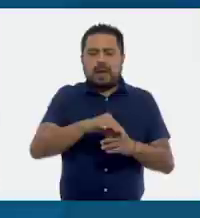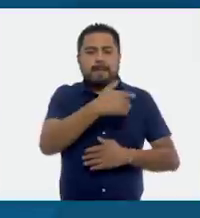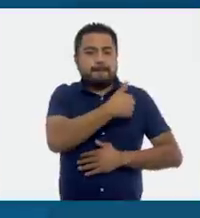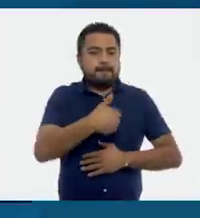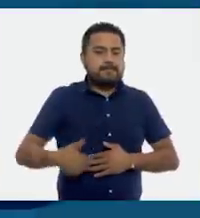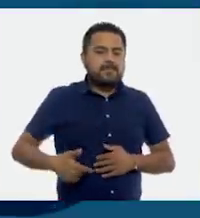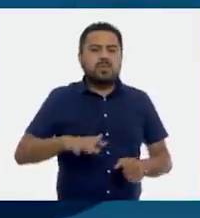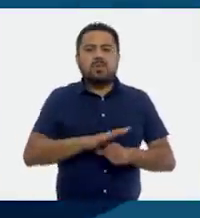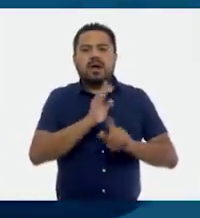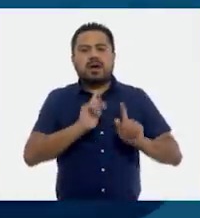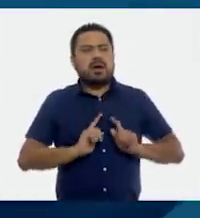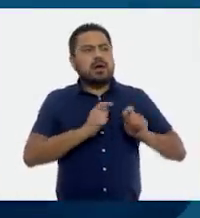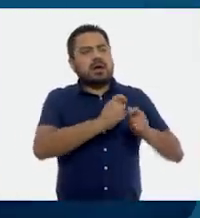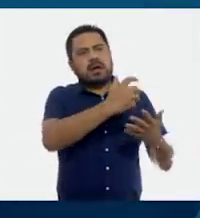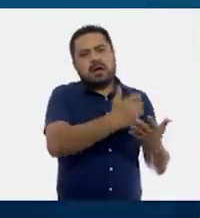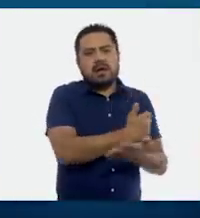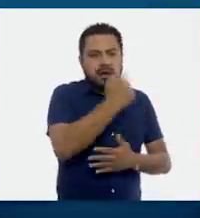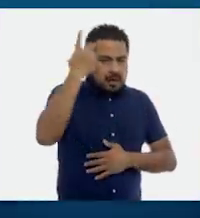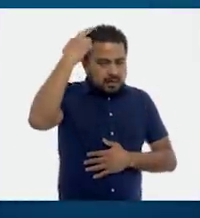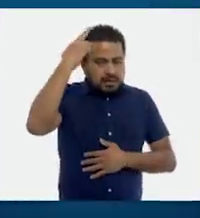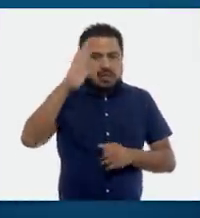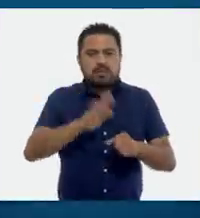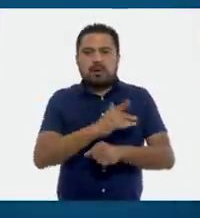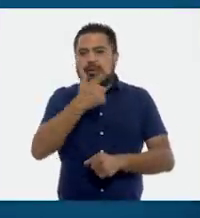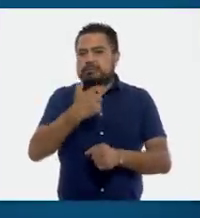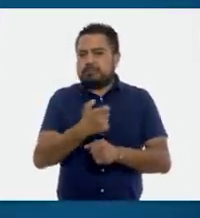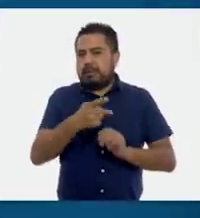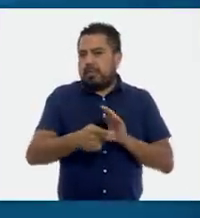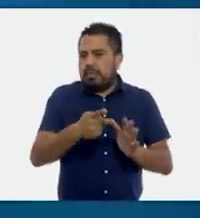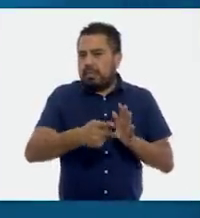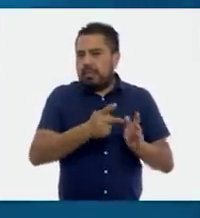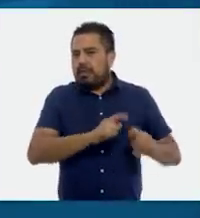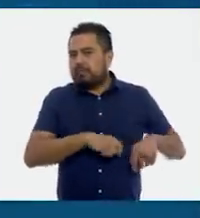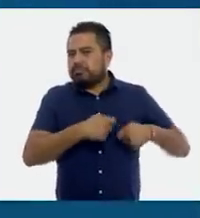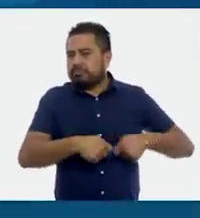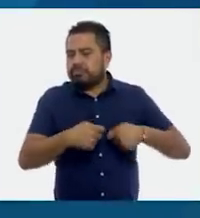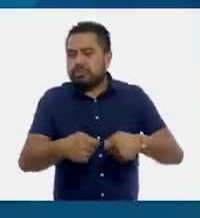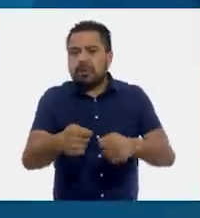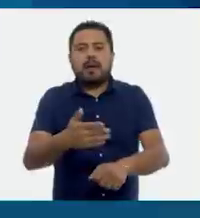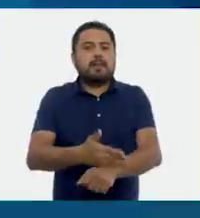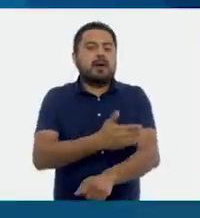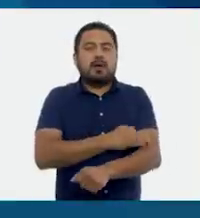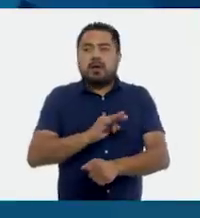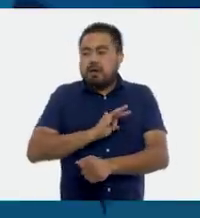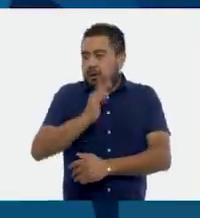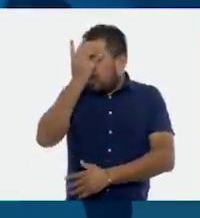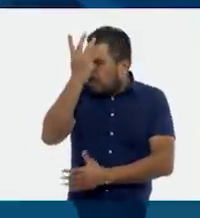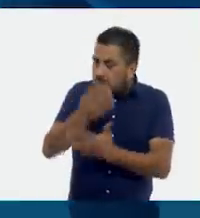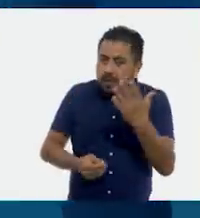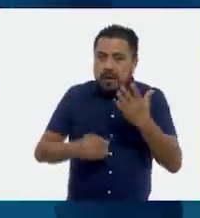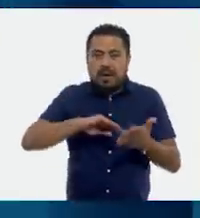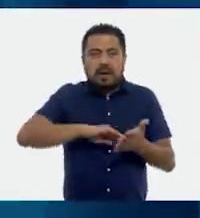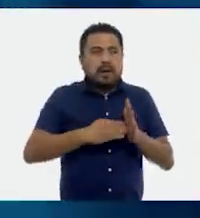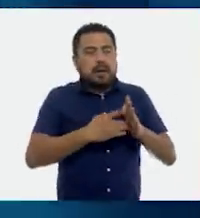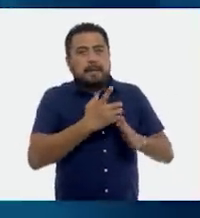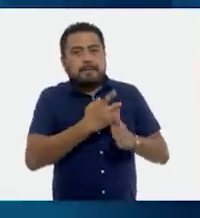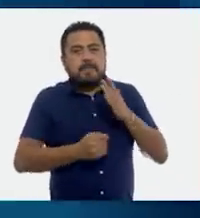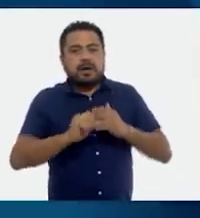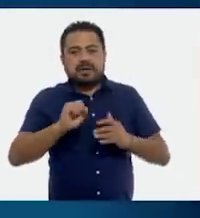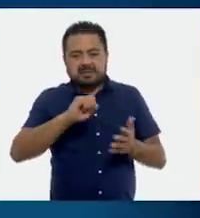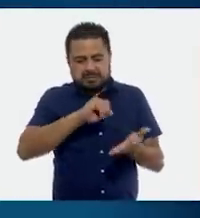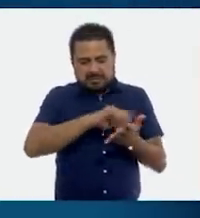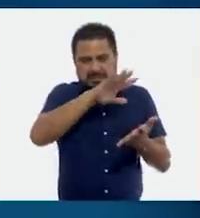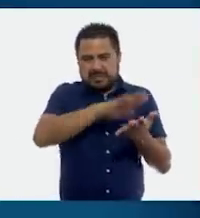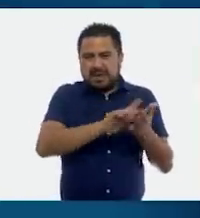presidenciales que le dieron el triunfo a Porfirio Díaz por 7ª ocasión. Madero logró escapar y proclamó el Plan de San Luis, en